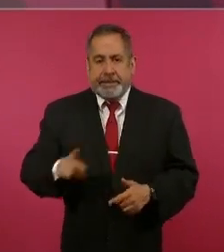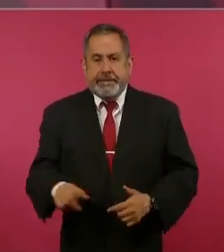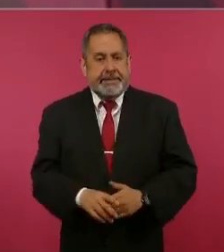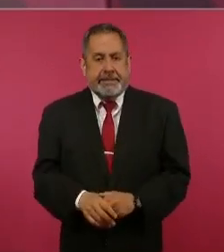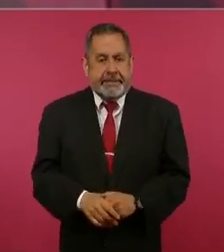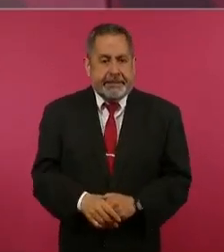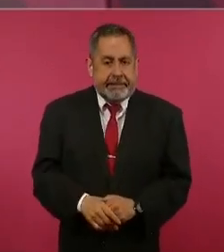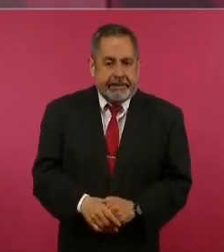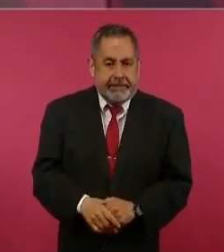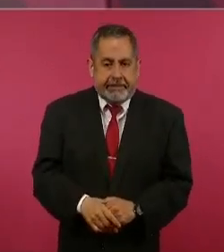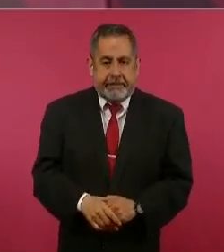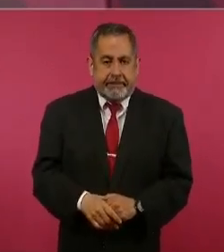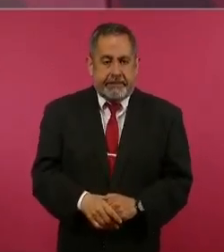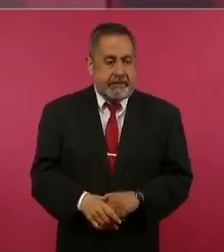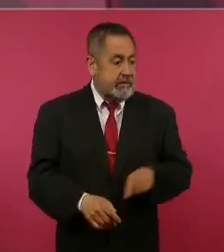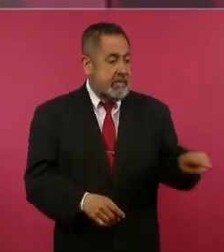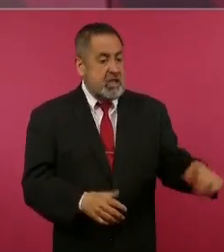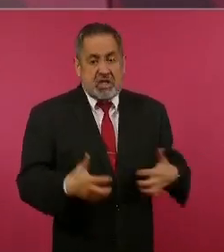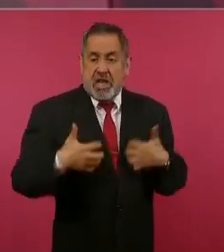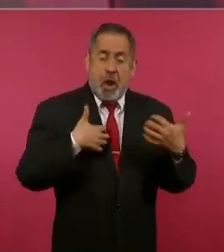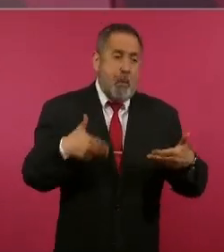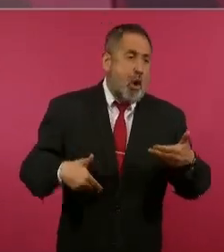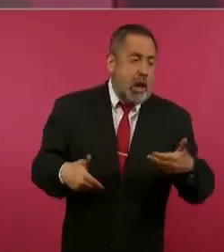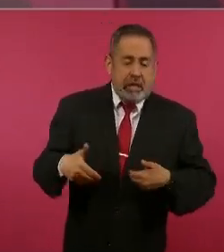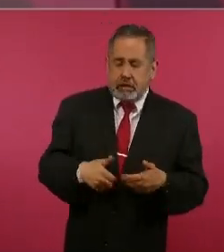aunque les moleste